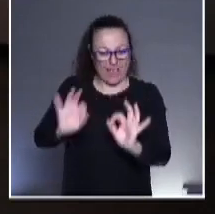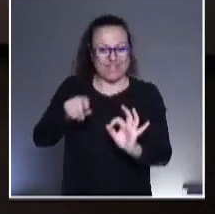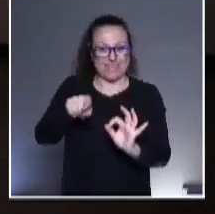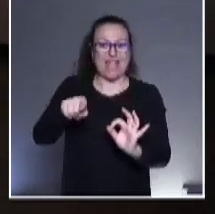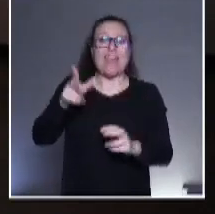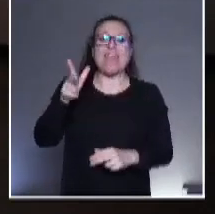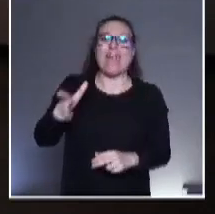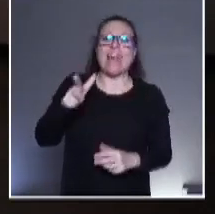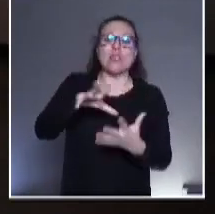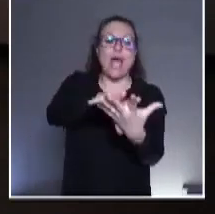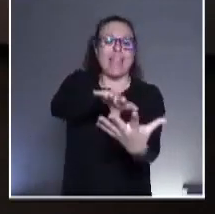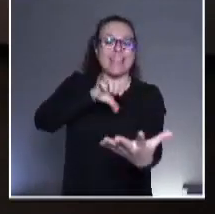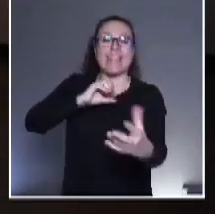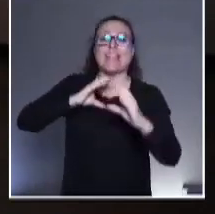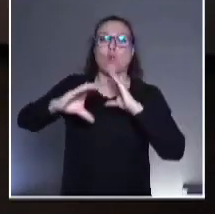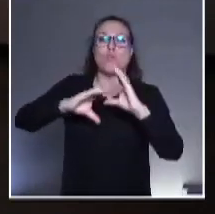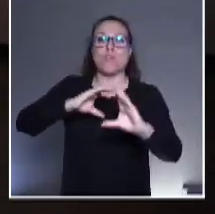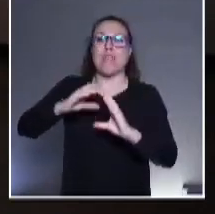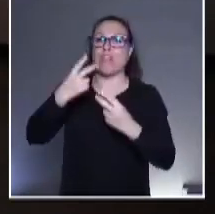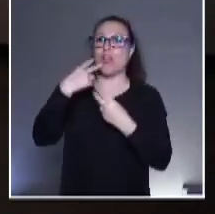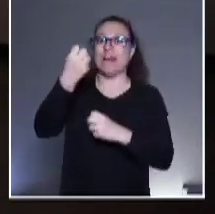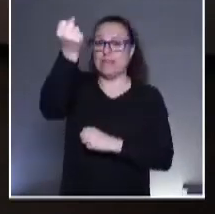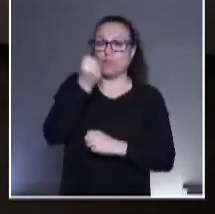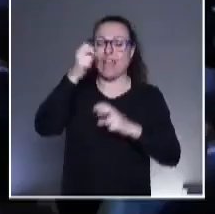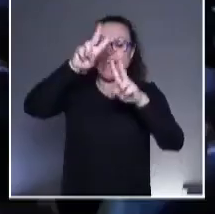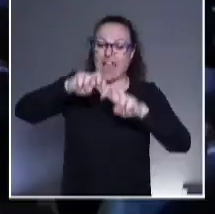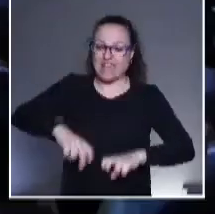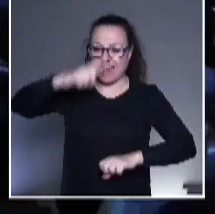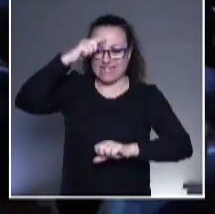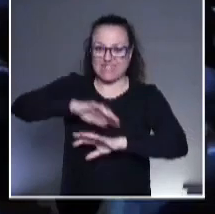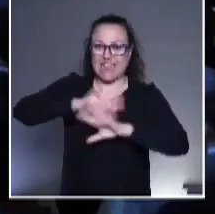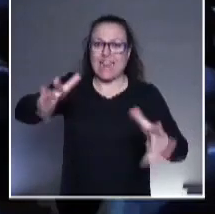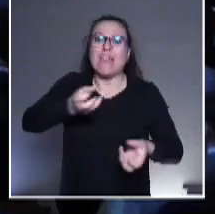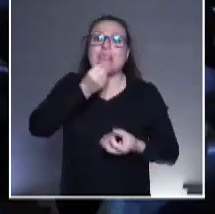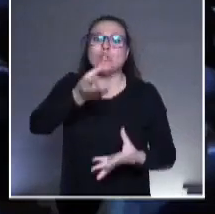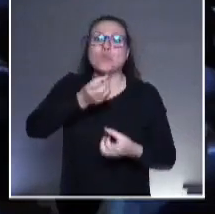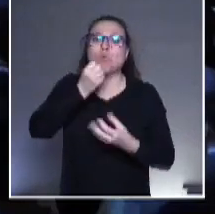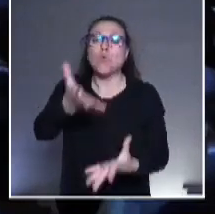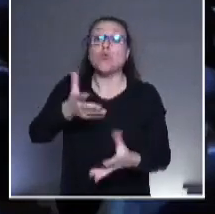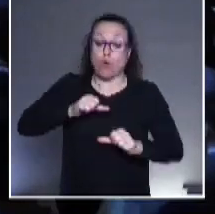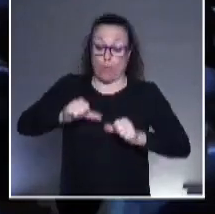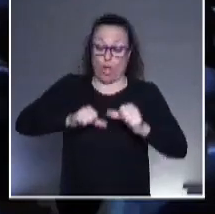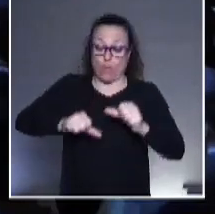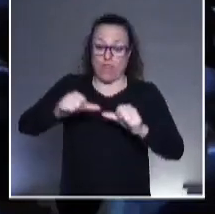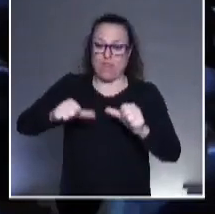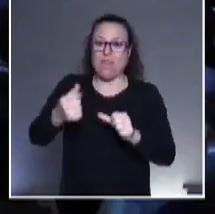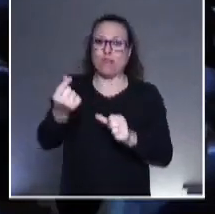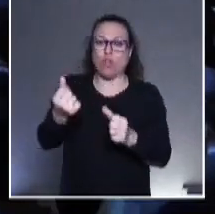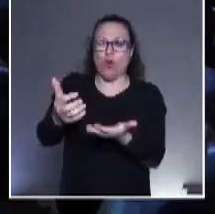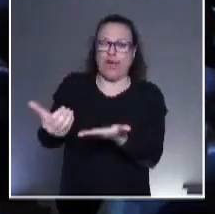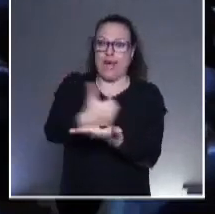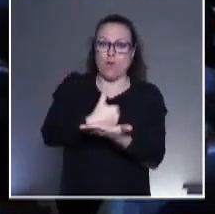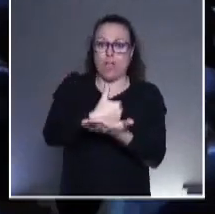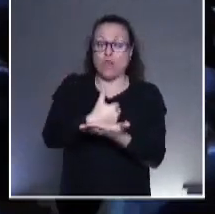El derecho a entender la comunicación tributaria, análisis y clarificación del discurso empleado en los procedimientos de recaudación, que es